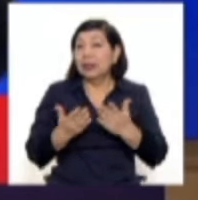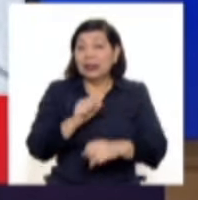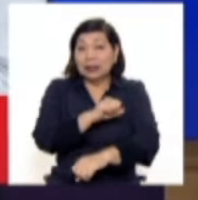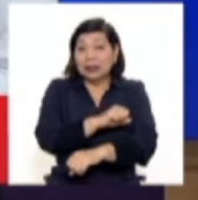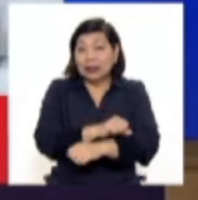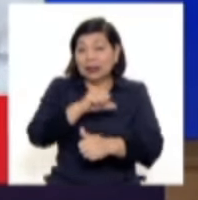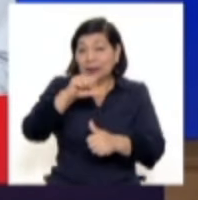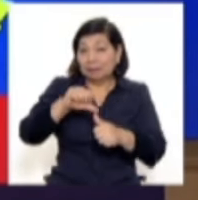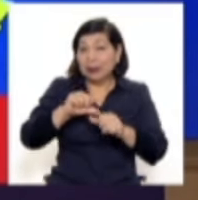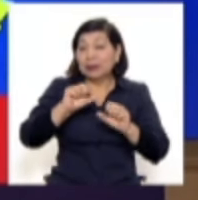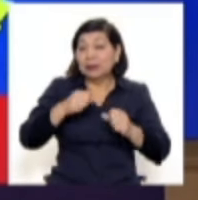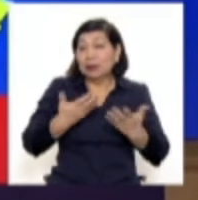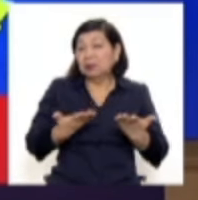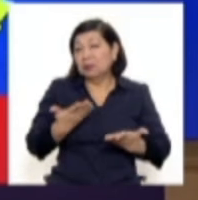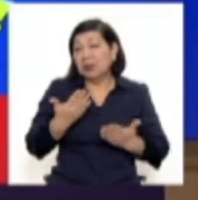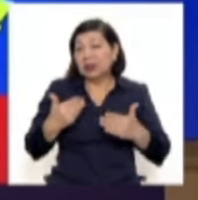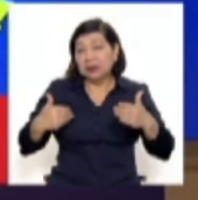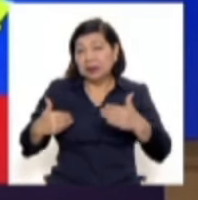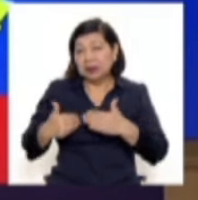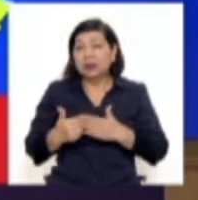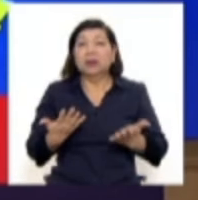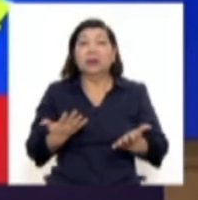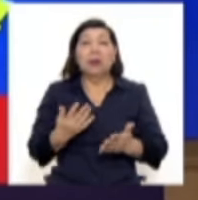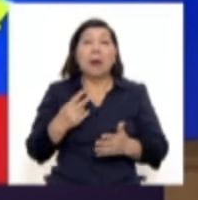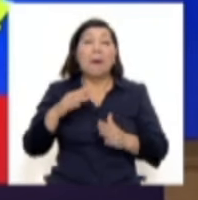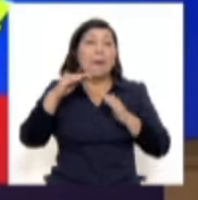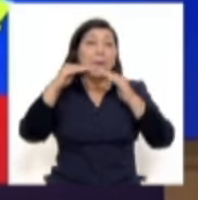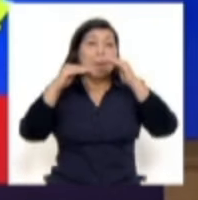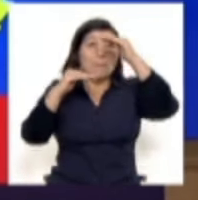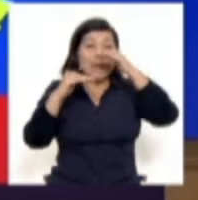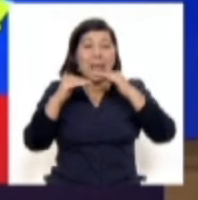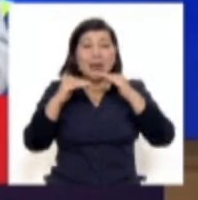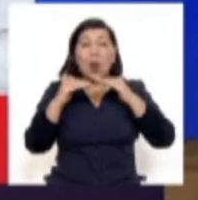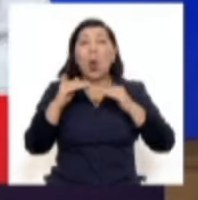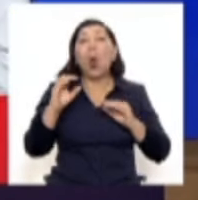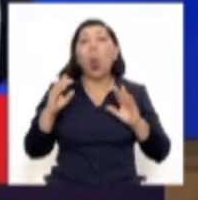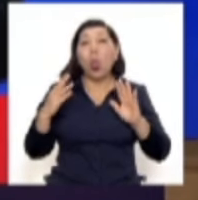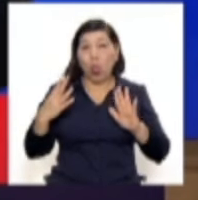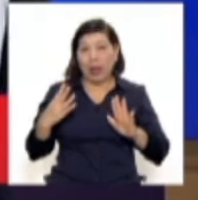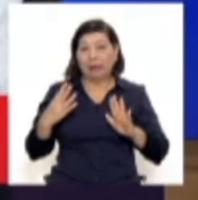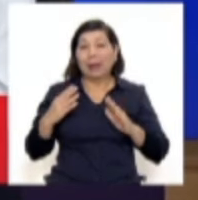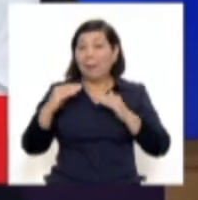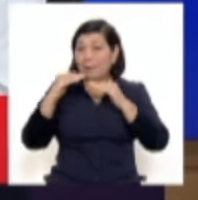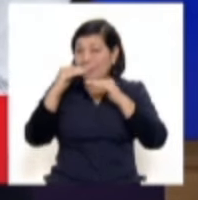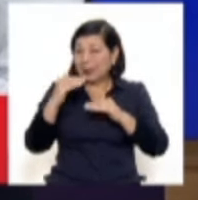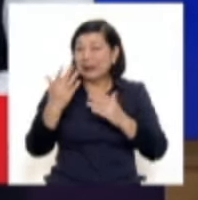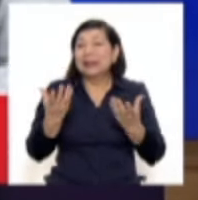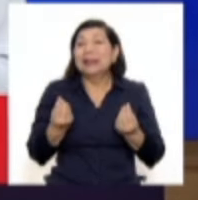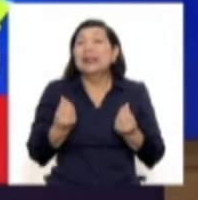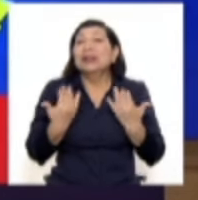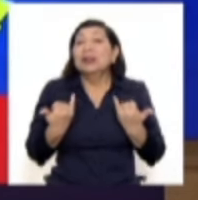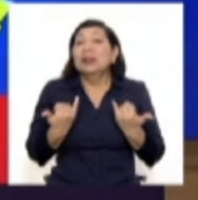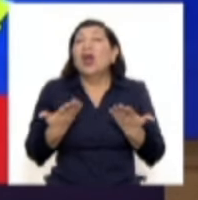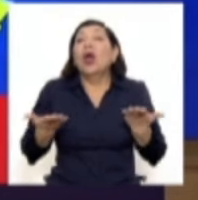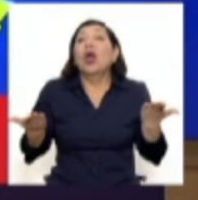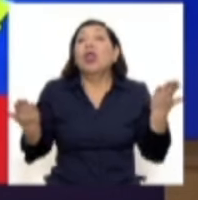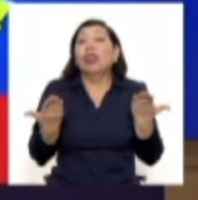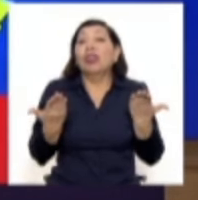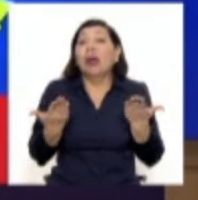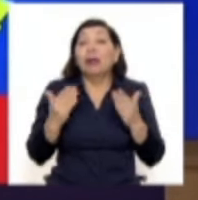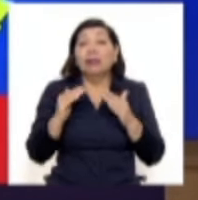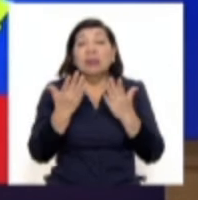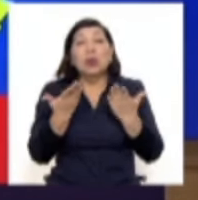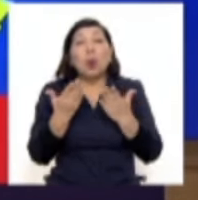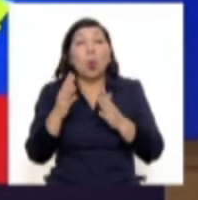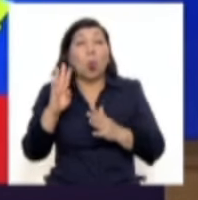la Sierra centro esperamos valores cercanos a los -9 gr y hacia las localidades de la Sierra Sur ubicadas por